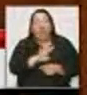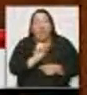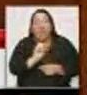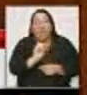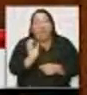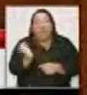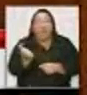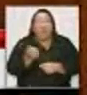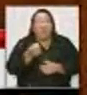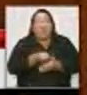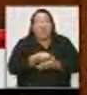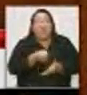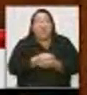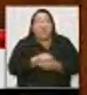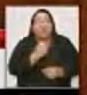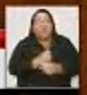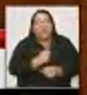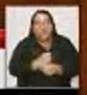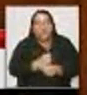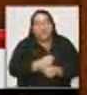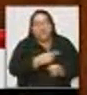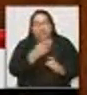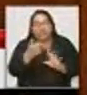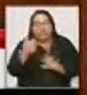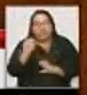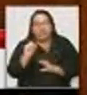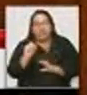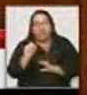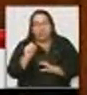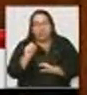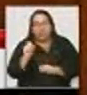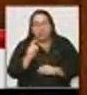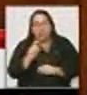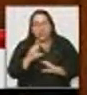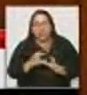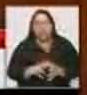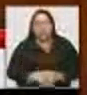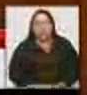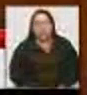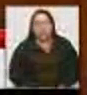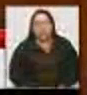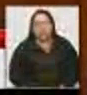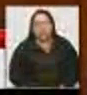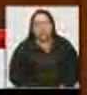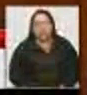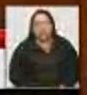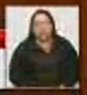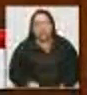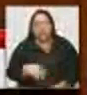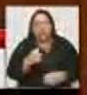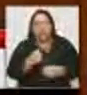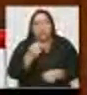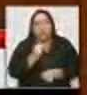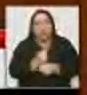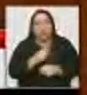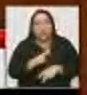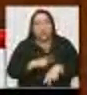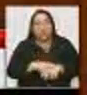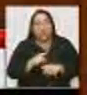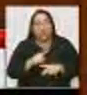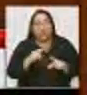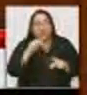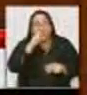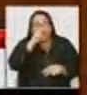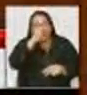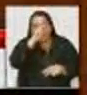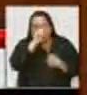40 reciben una remuneración por su trabajo, mientras que 60 no lo hacen. Podemos señalar además que en el área urbana esta